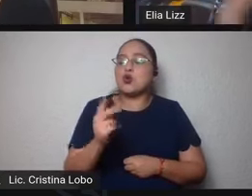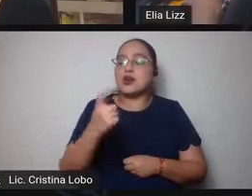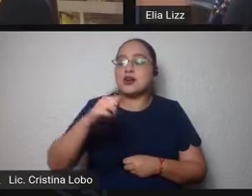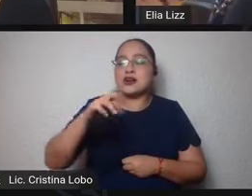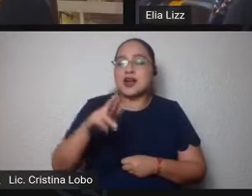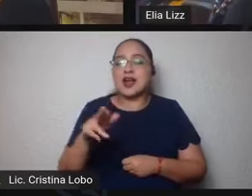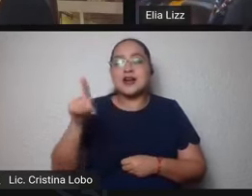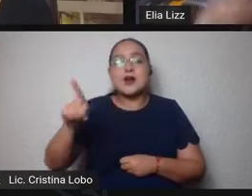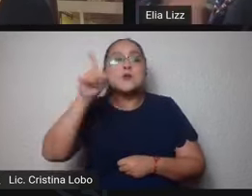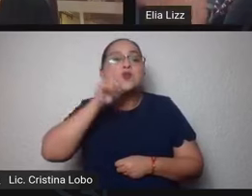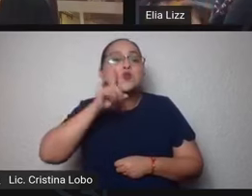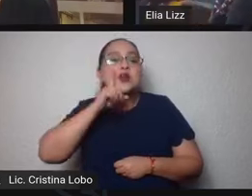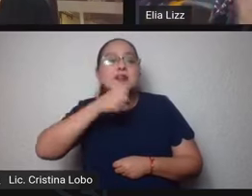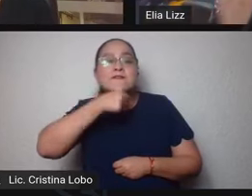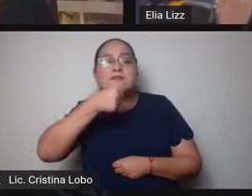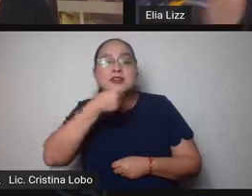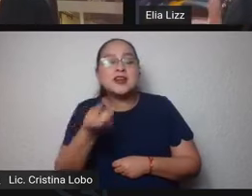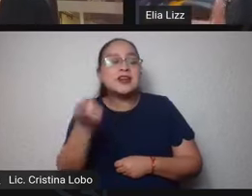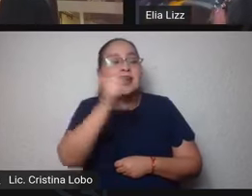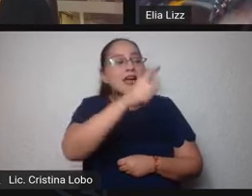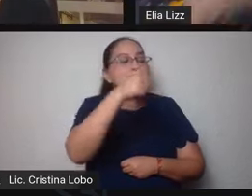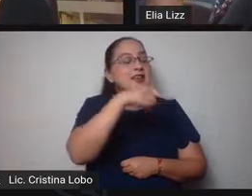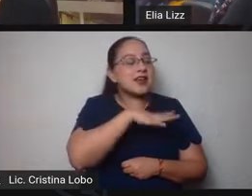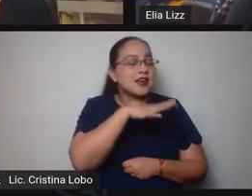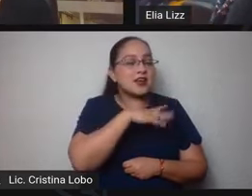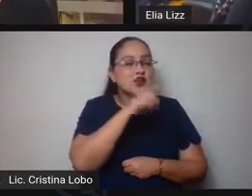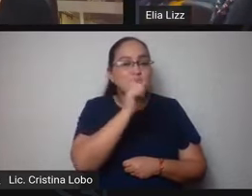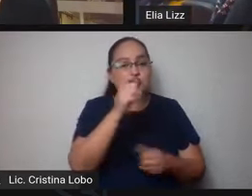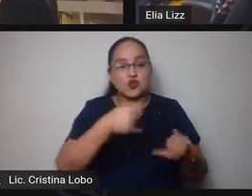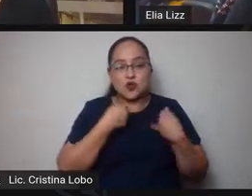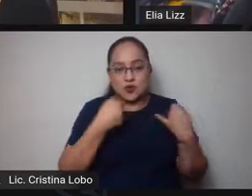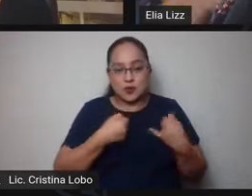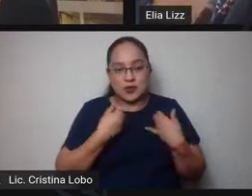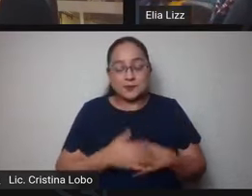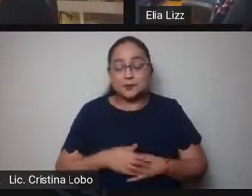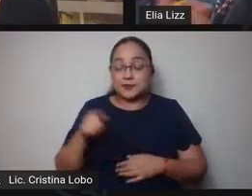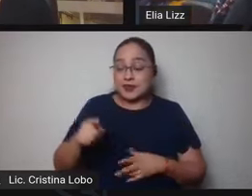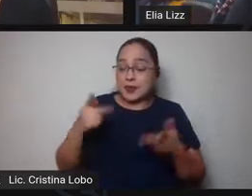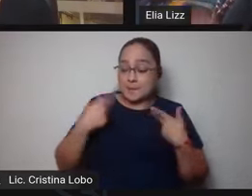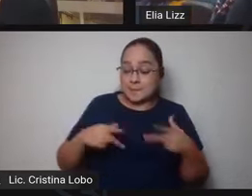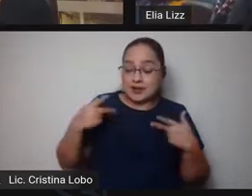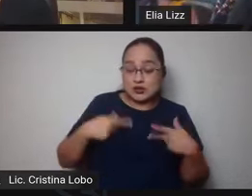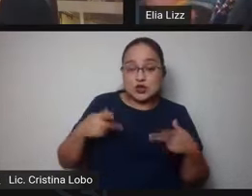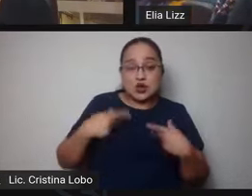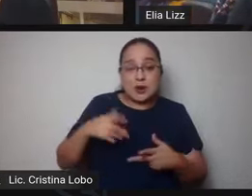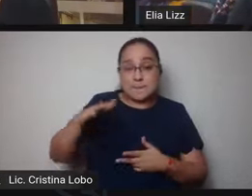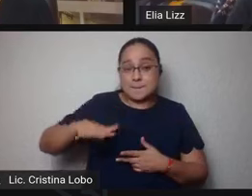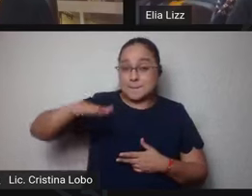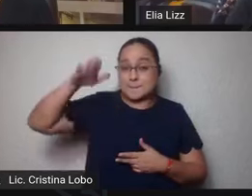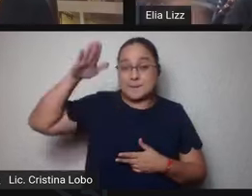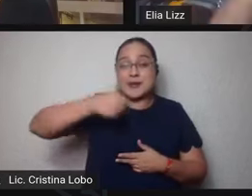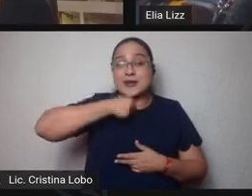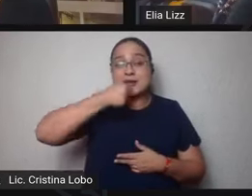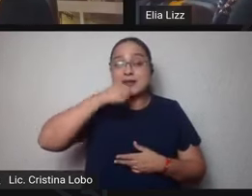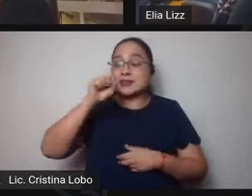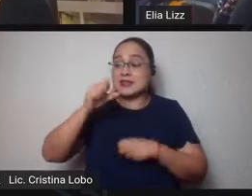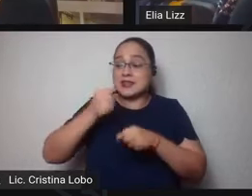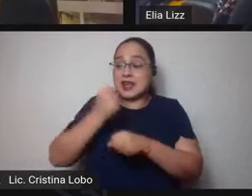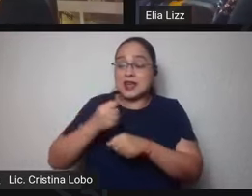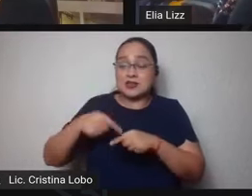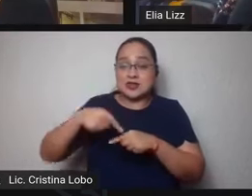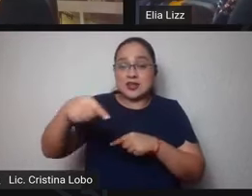llama así? Tiene sus historias, pero el punto es que son personas mayores, muchas de ellas mayores de 60 años,